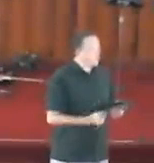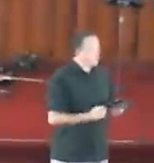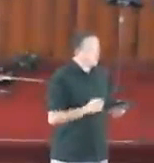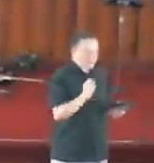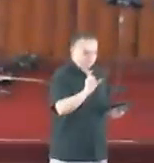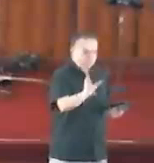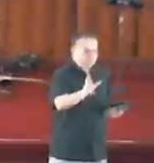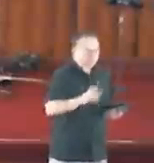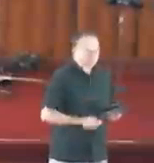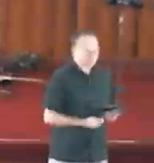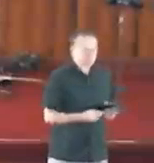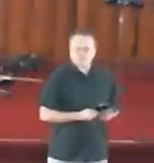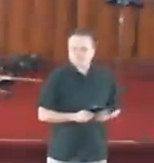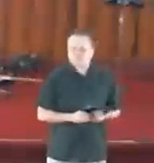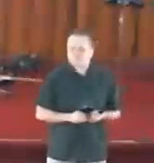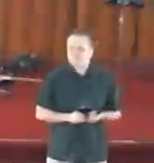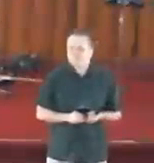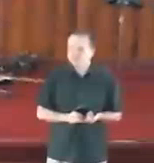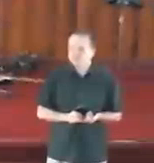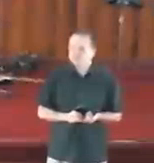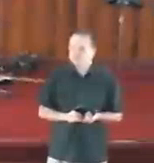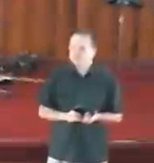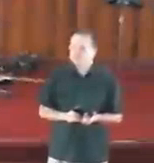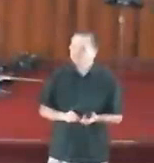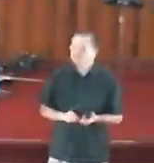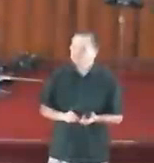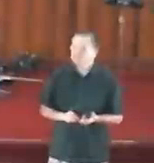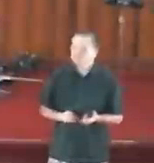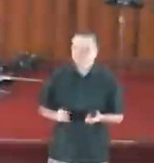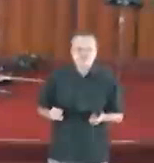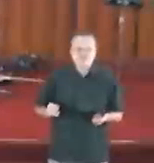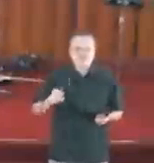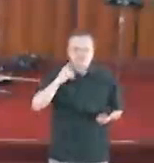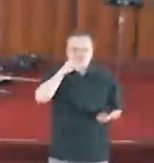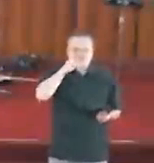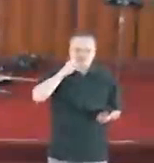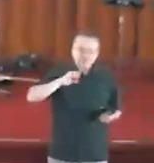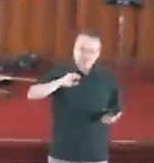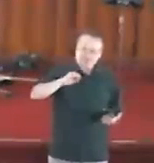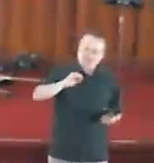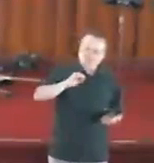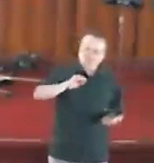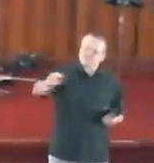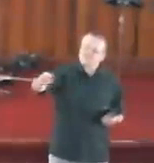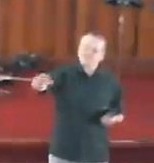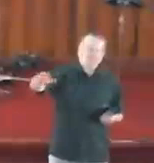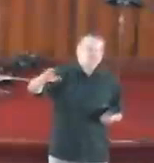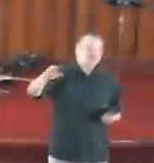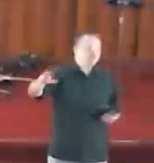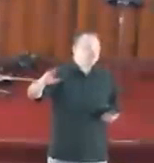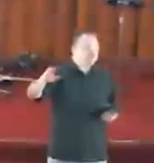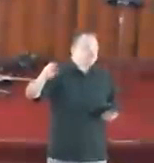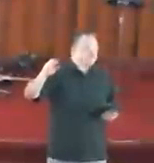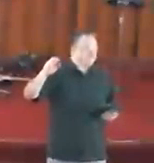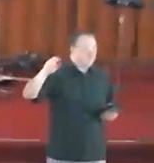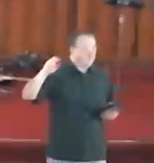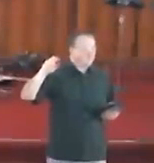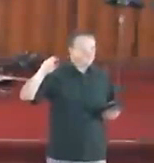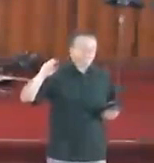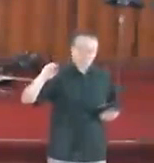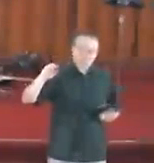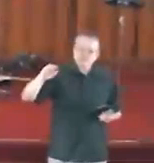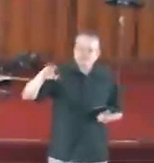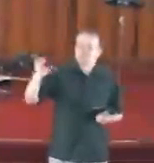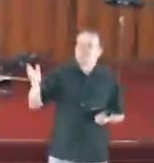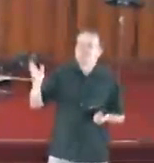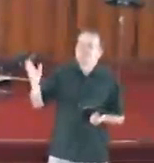ciego por unos días. And Paul was left blind for a couple days. Y él fue llevado a un lugar y